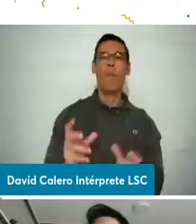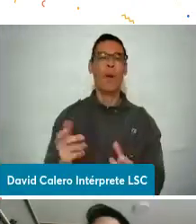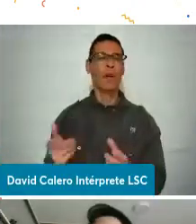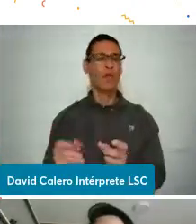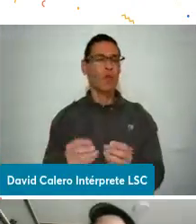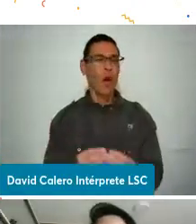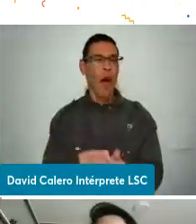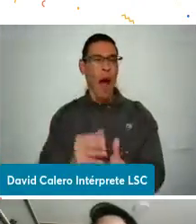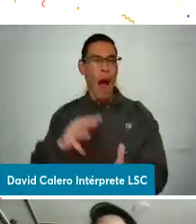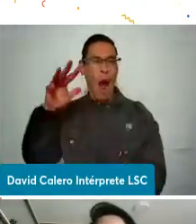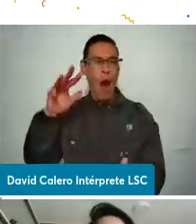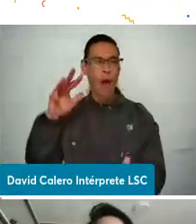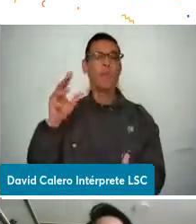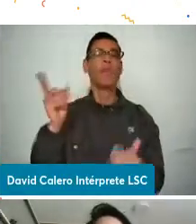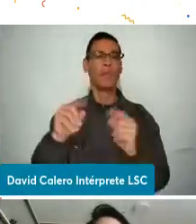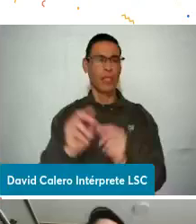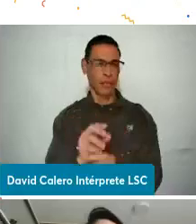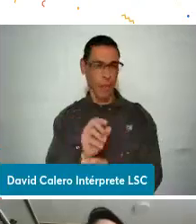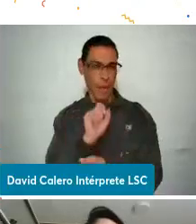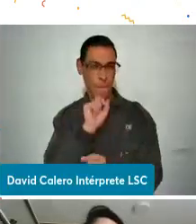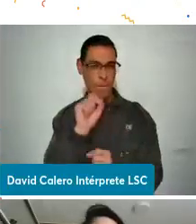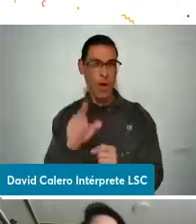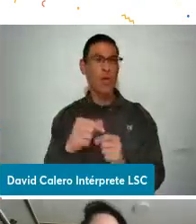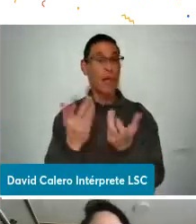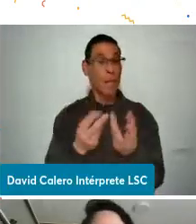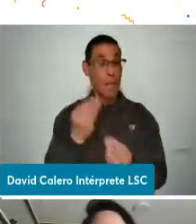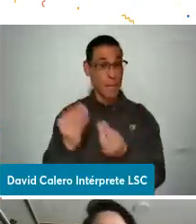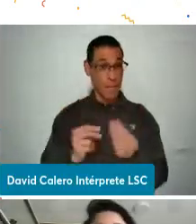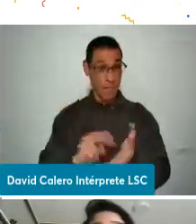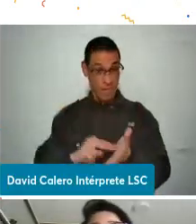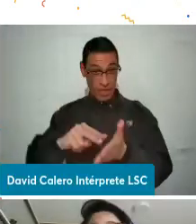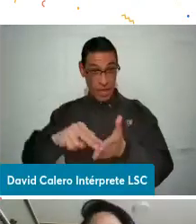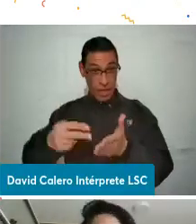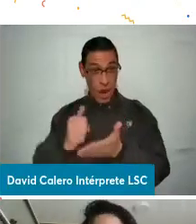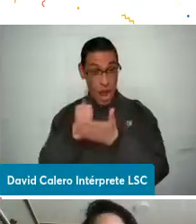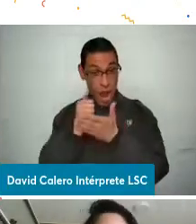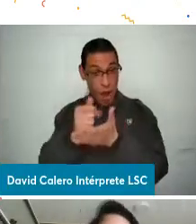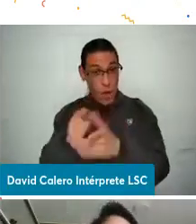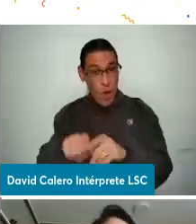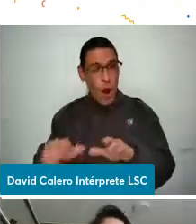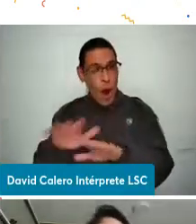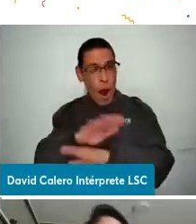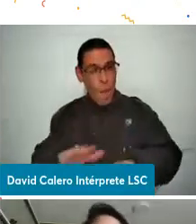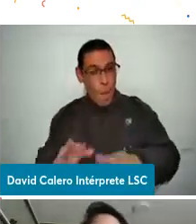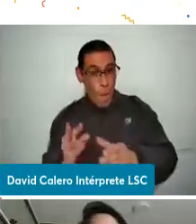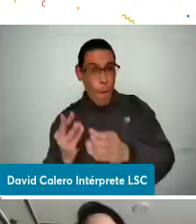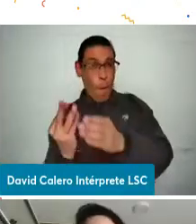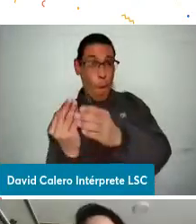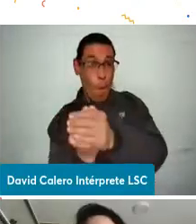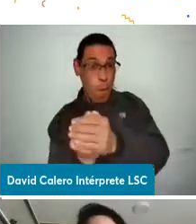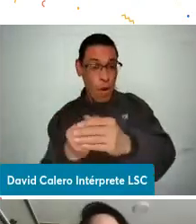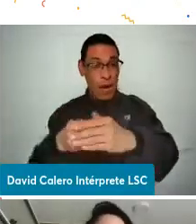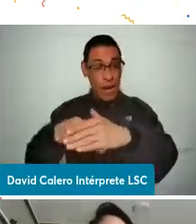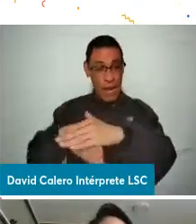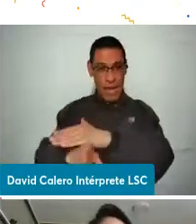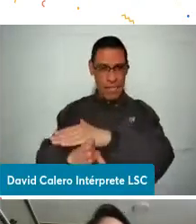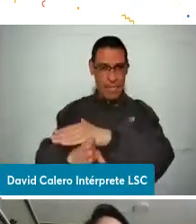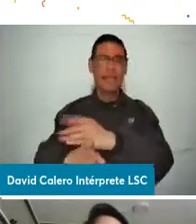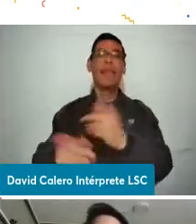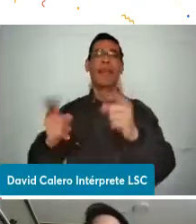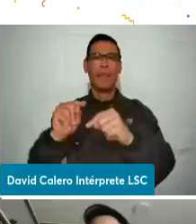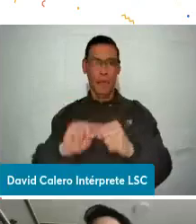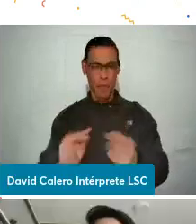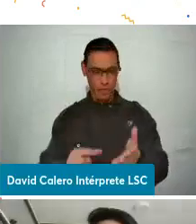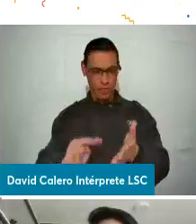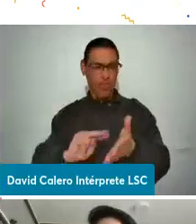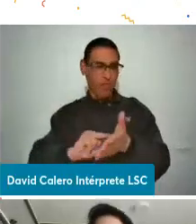Primero, ¿cómo ha contribuido la tecnología a un ambiente inclusivo y accesible? Y además, ¿cómo la tecnología